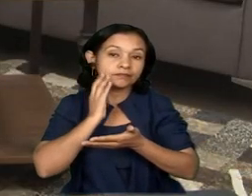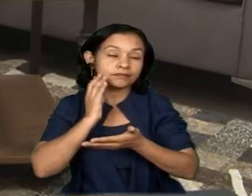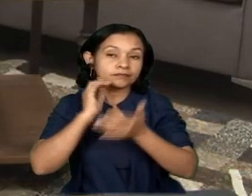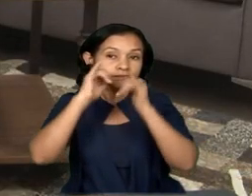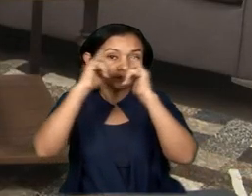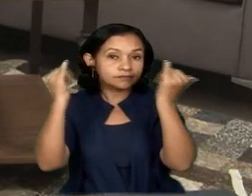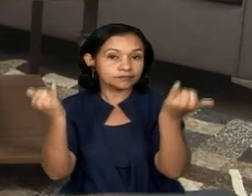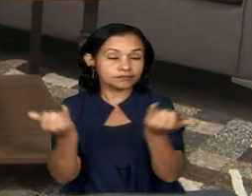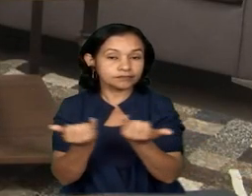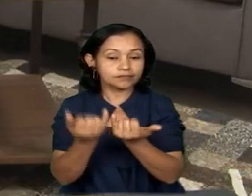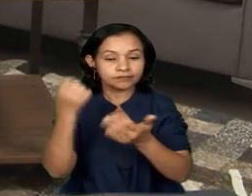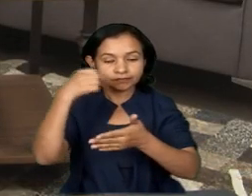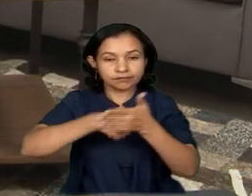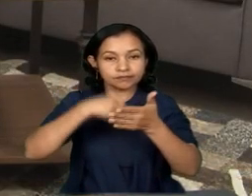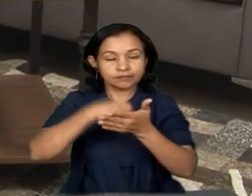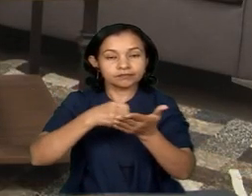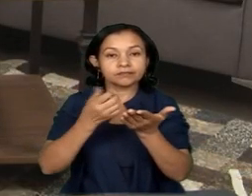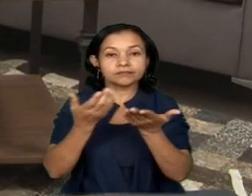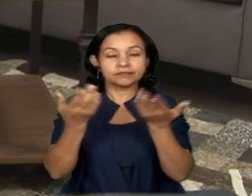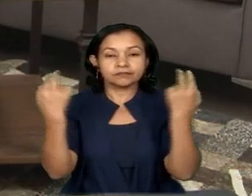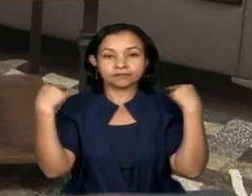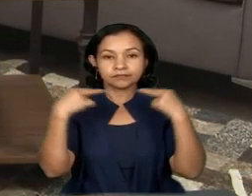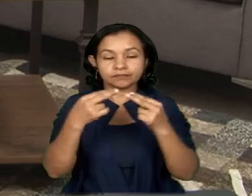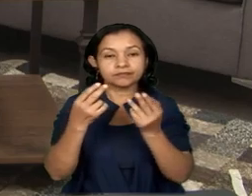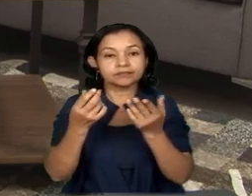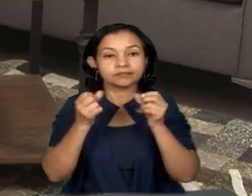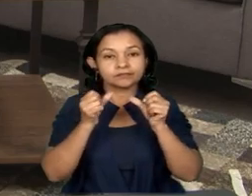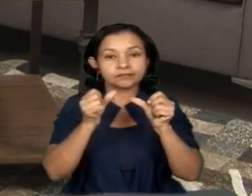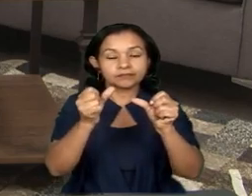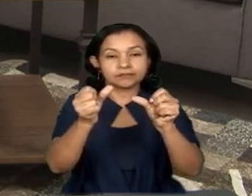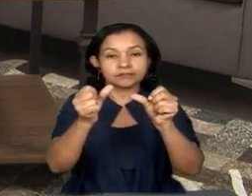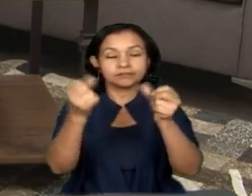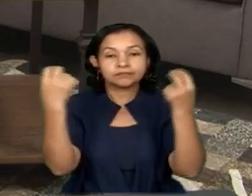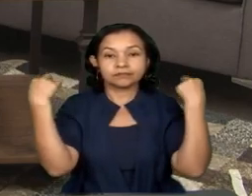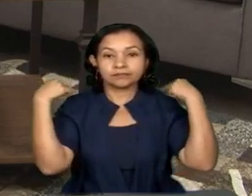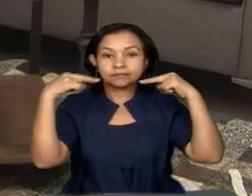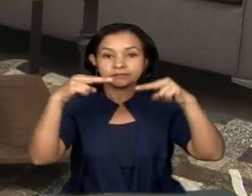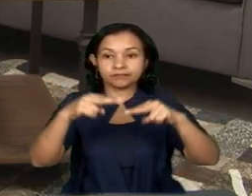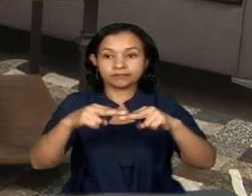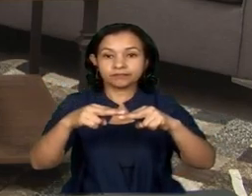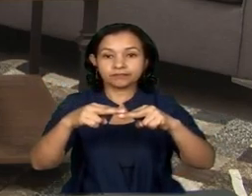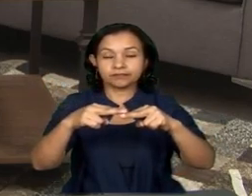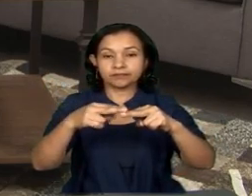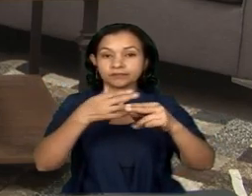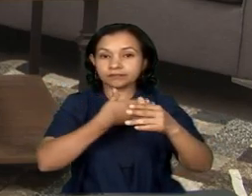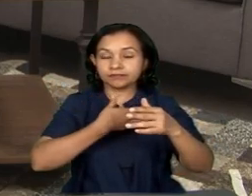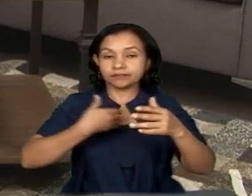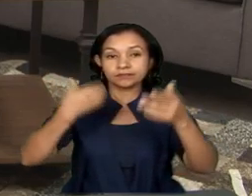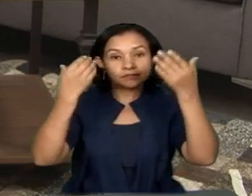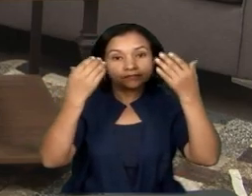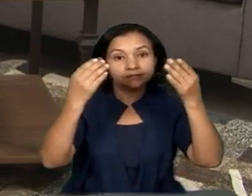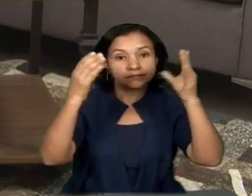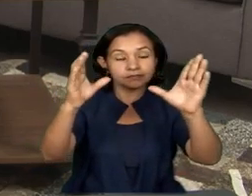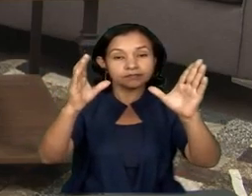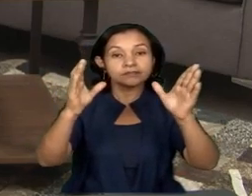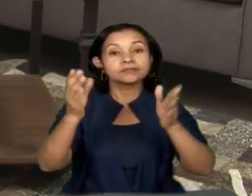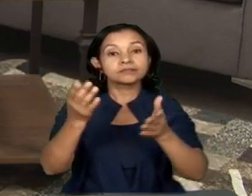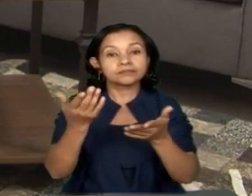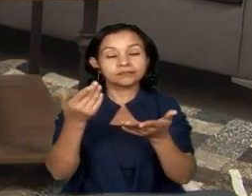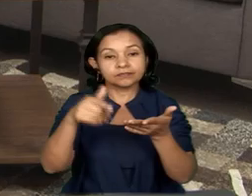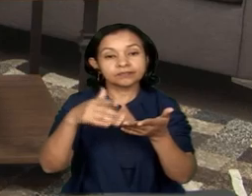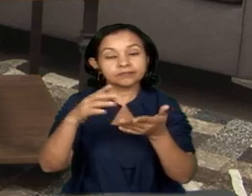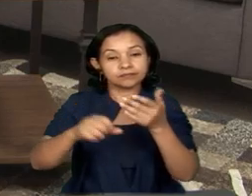internacionales y es un desafío. La actualización docente, el crecimiento, el desarrollo profesional docente es uno de los desafíos inobjetables para el